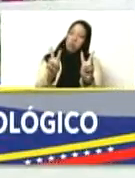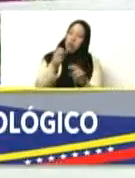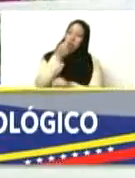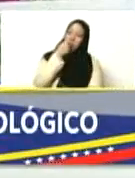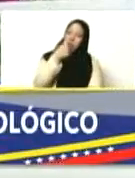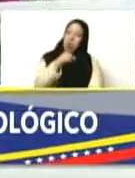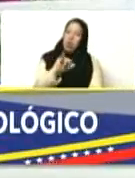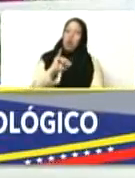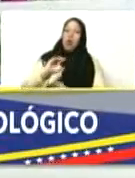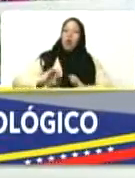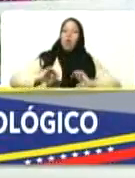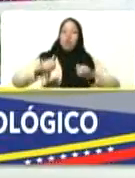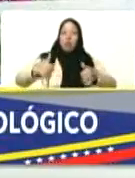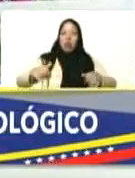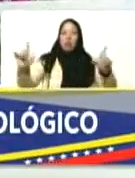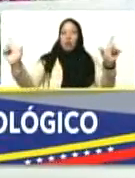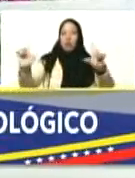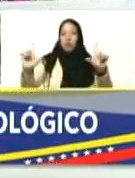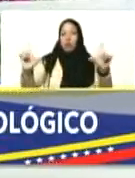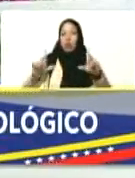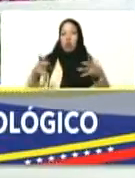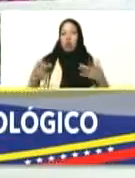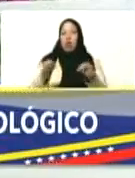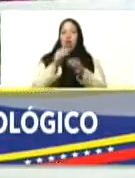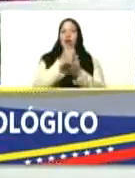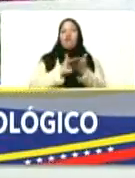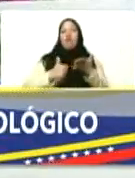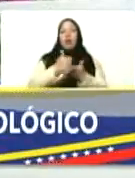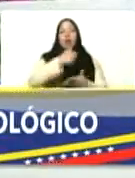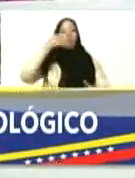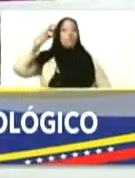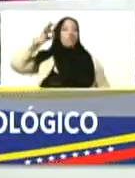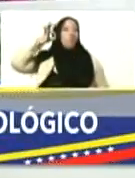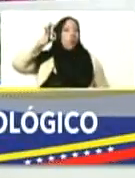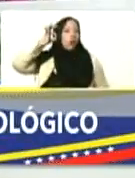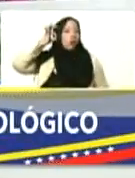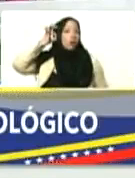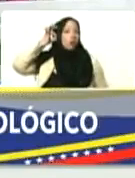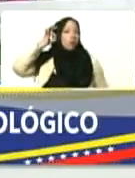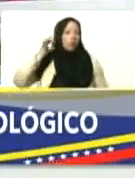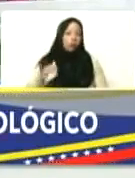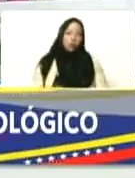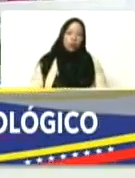viendo la inauguración de esta Farmamujer Oncológica